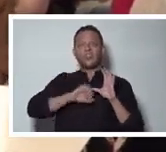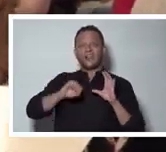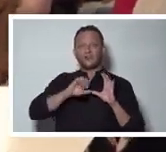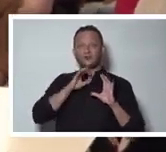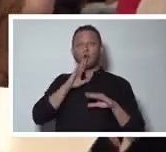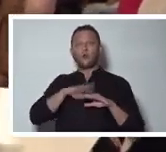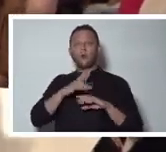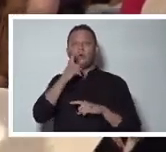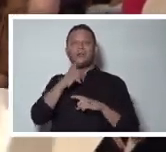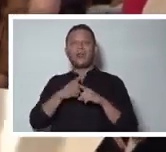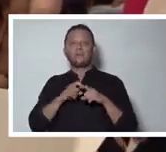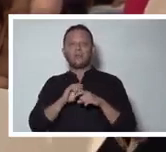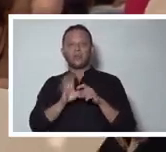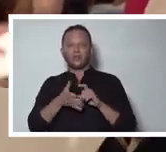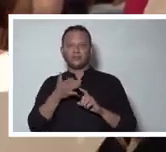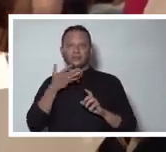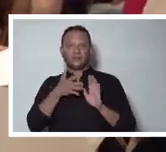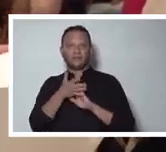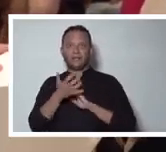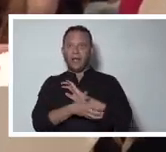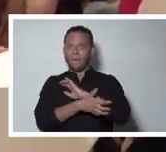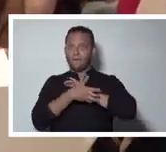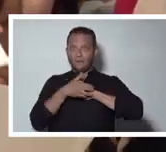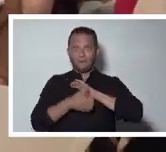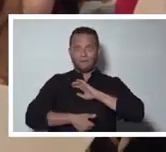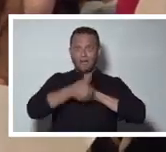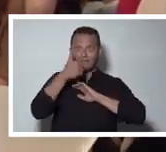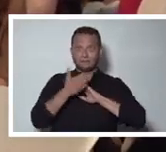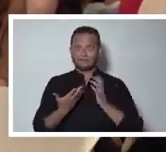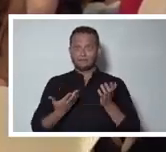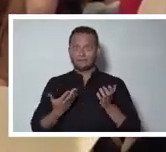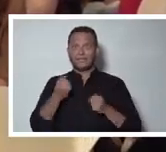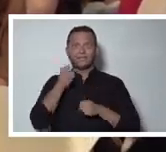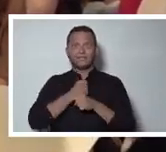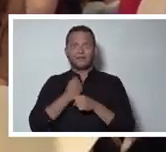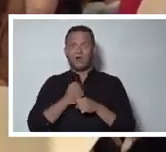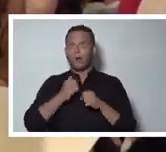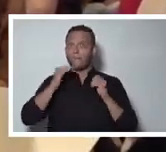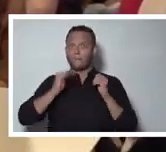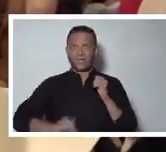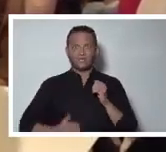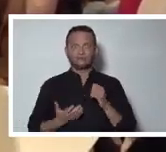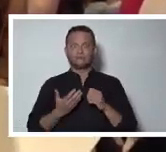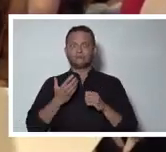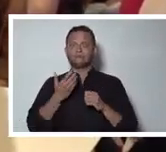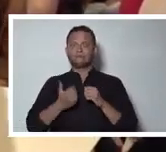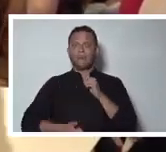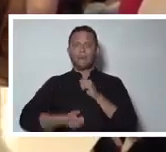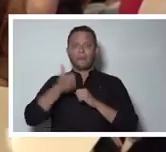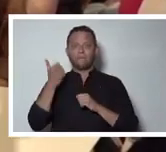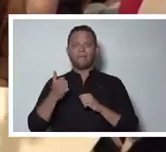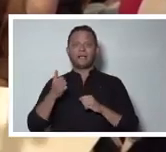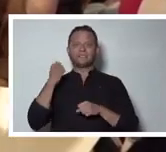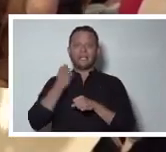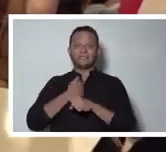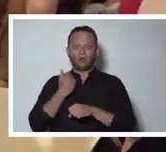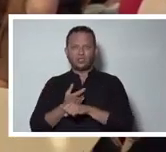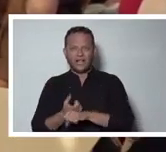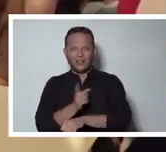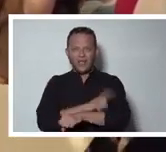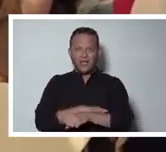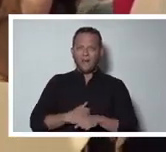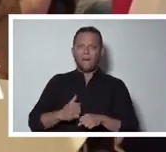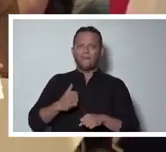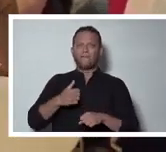medio de pandemia quiere decir que salimos más pobres salimos con menos trabajo Salimos más explotadas Salimos